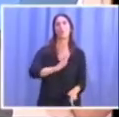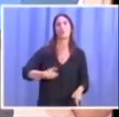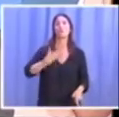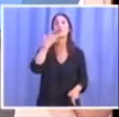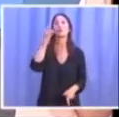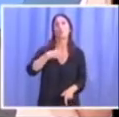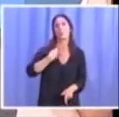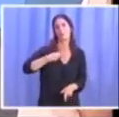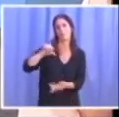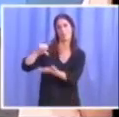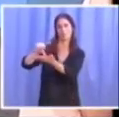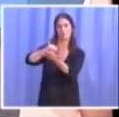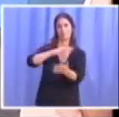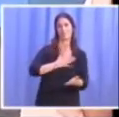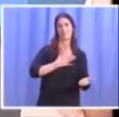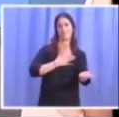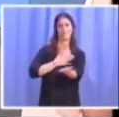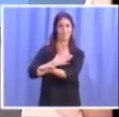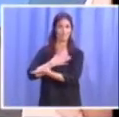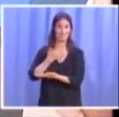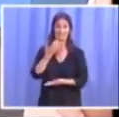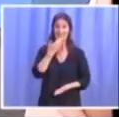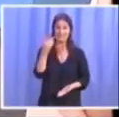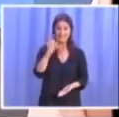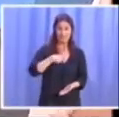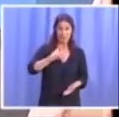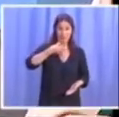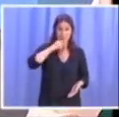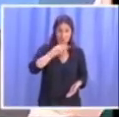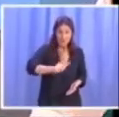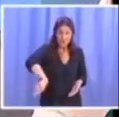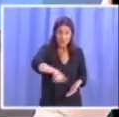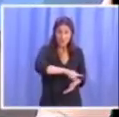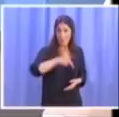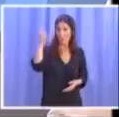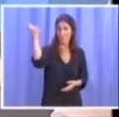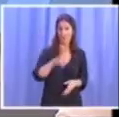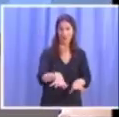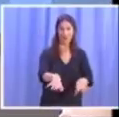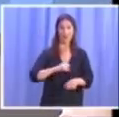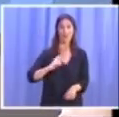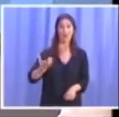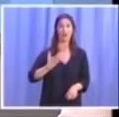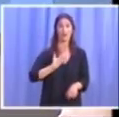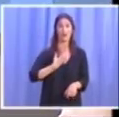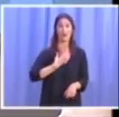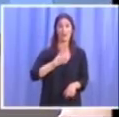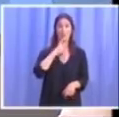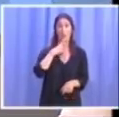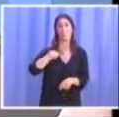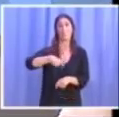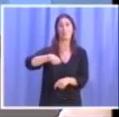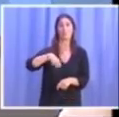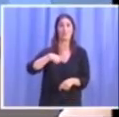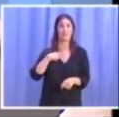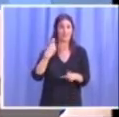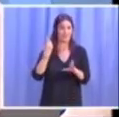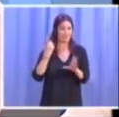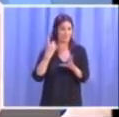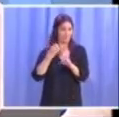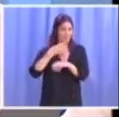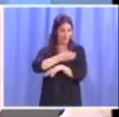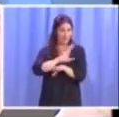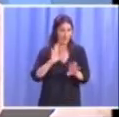son los granadinos. Si no queremos, si no, nuestros nietos tendrán como alcalde al presidente de Ferrovial. Bien, hay